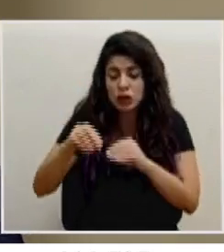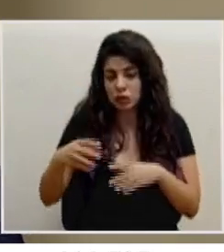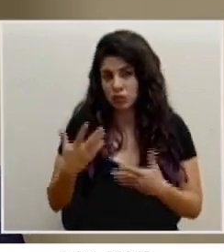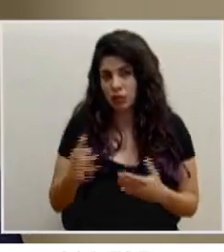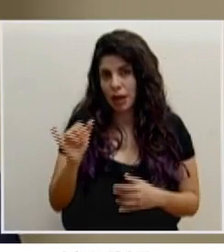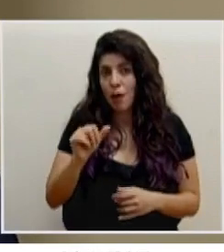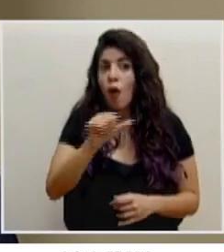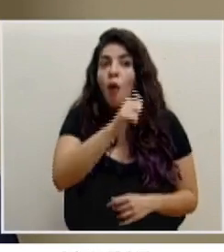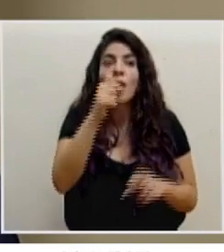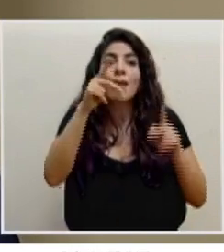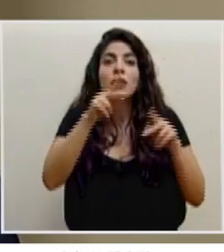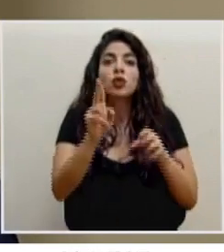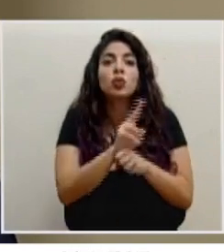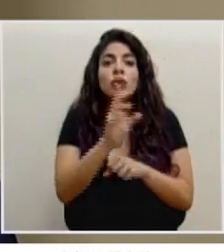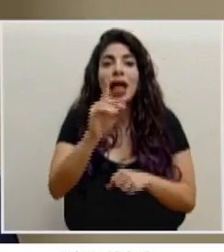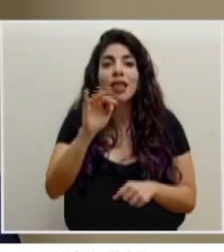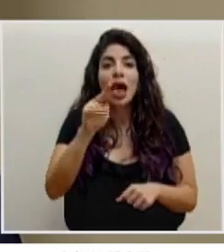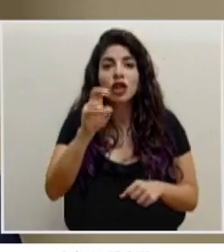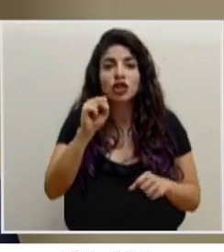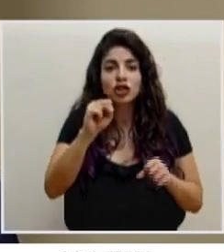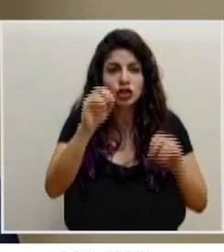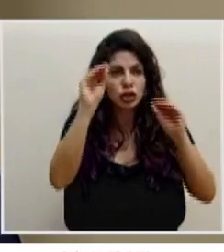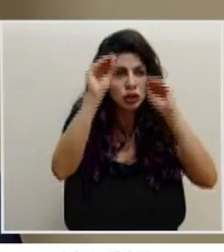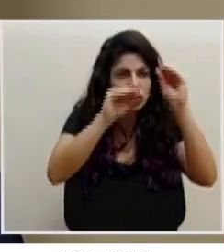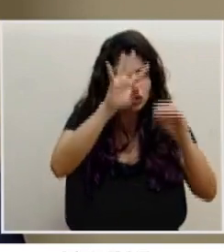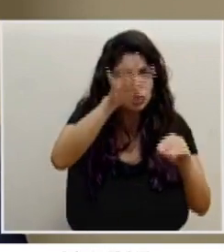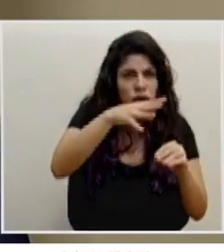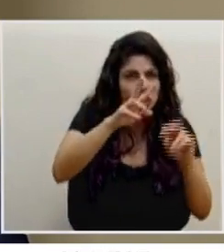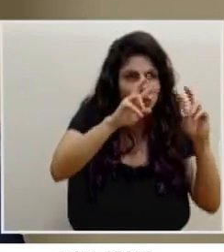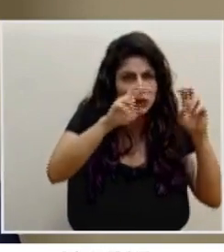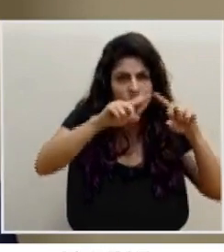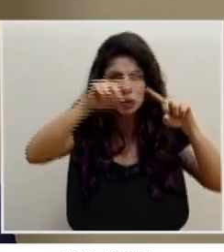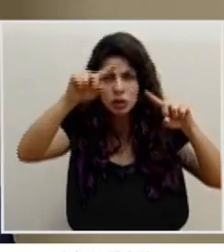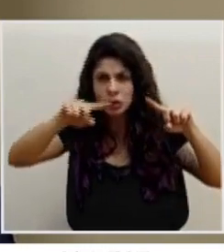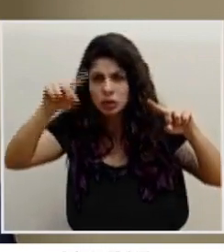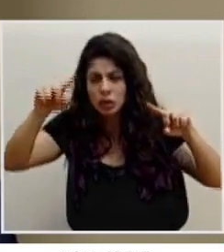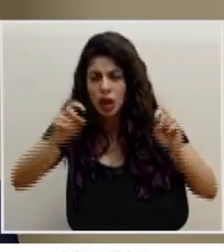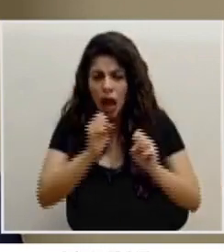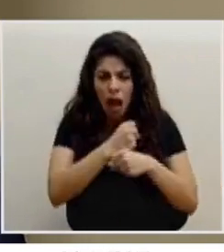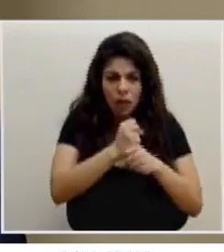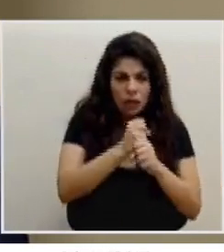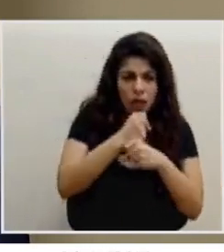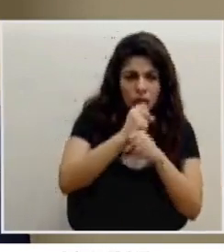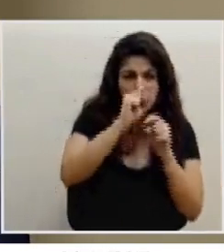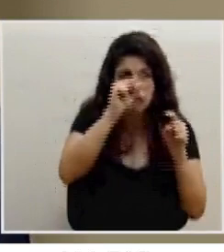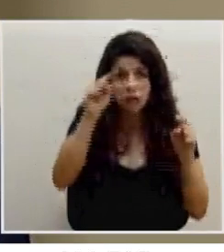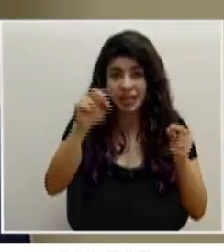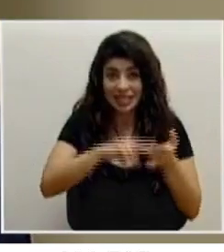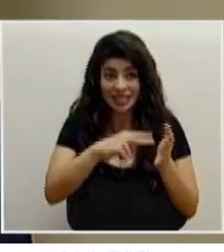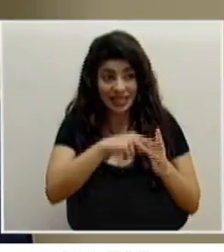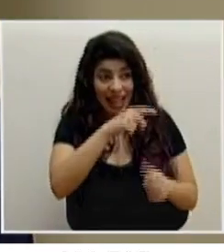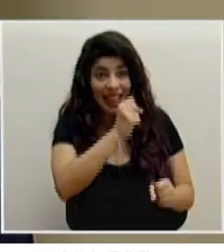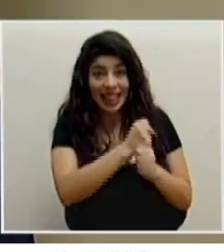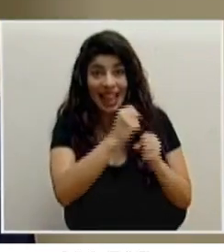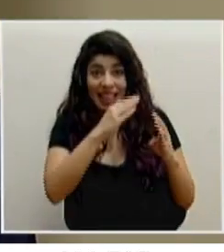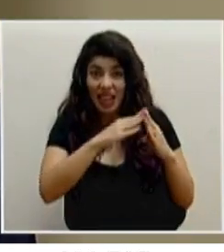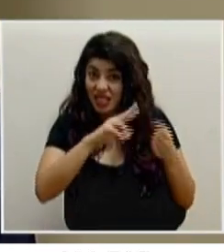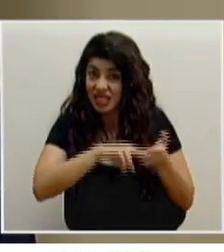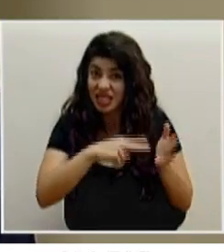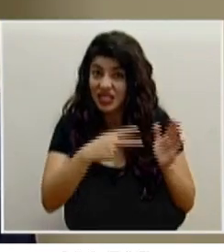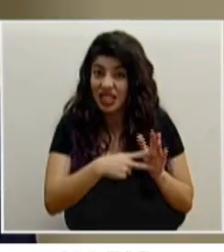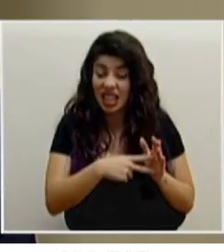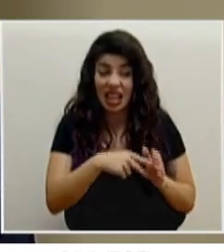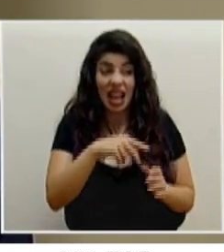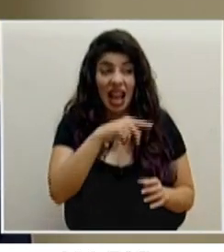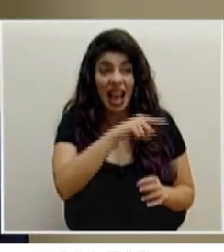personas que están trabajando con datos, que están haciendo análisis, que están haciendo tendencias, que están haciendo registros de los... Entonces, el hecho que estén teletrabajando no significa que